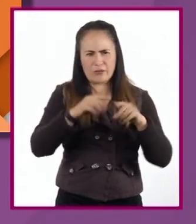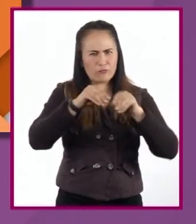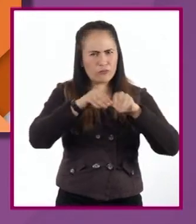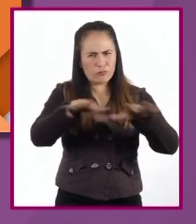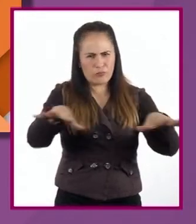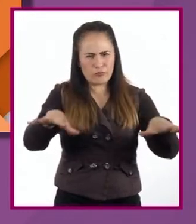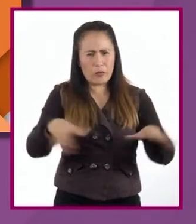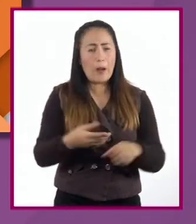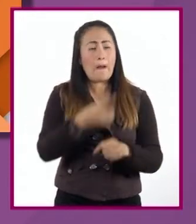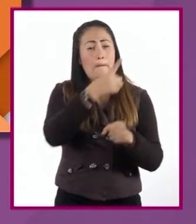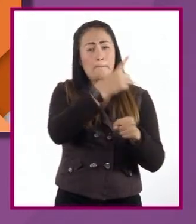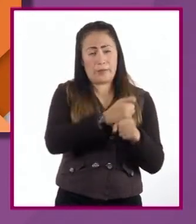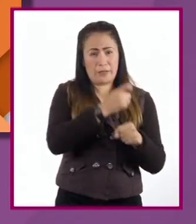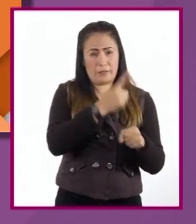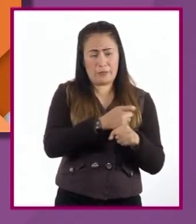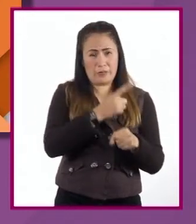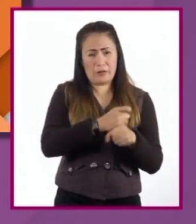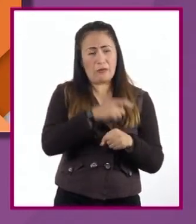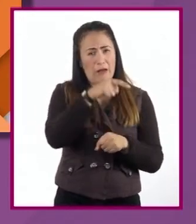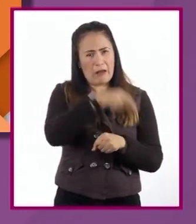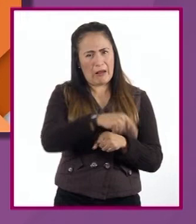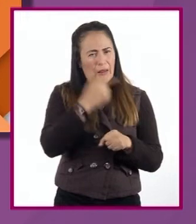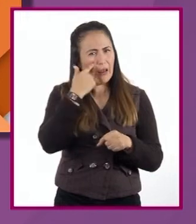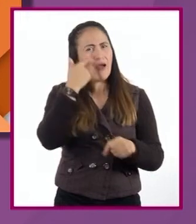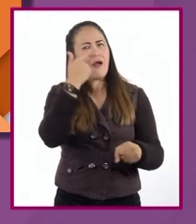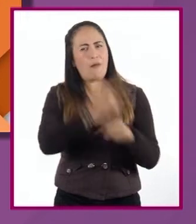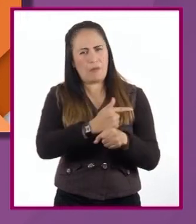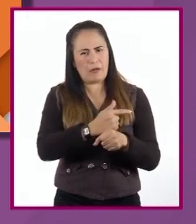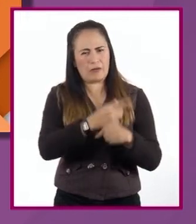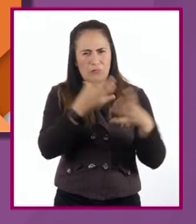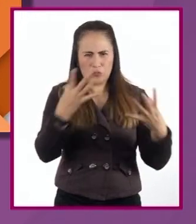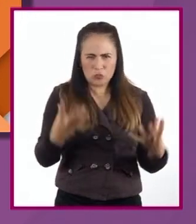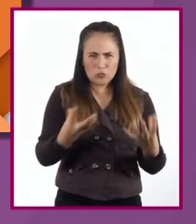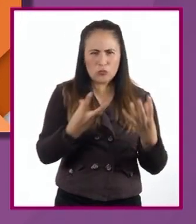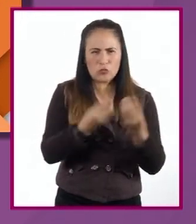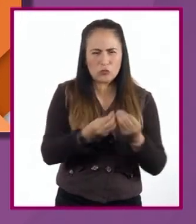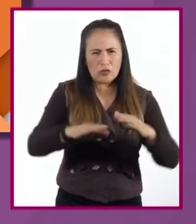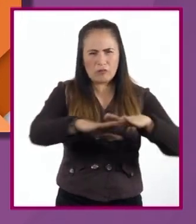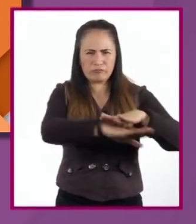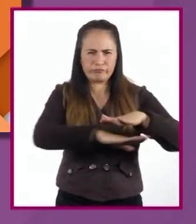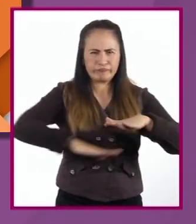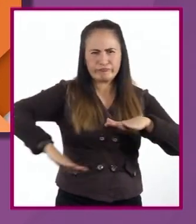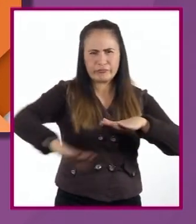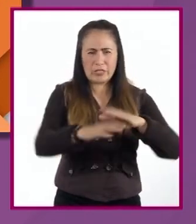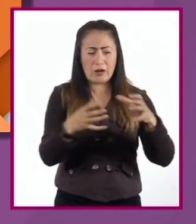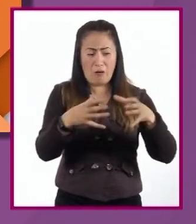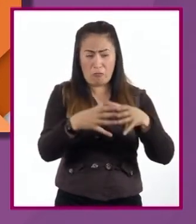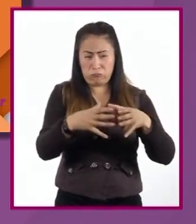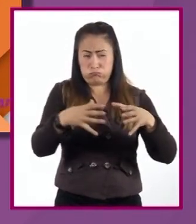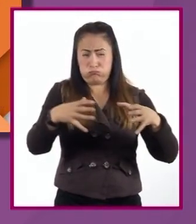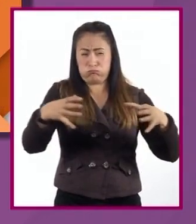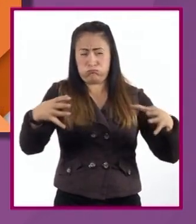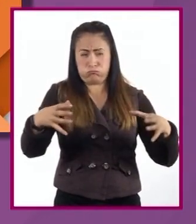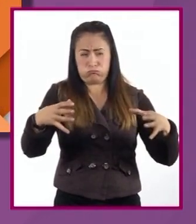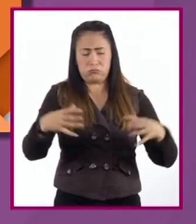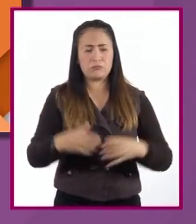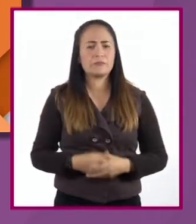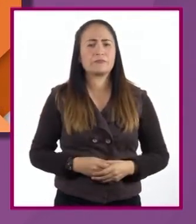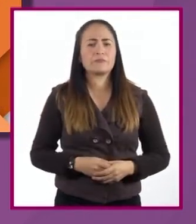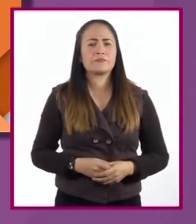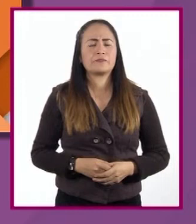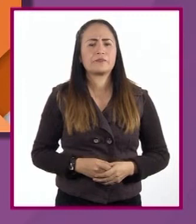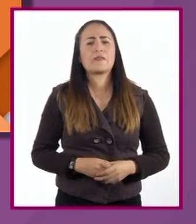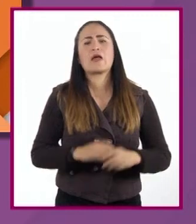en la arquitectura de piedra a gran escala, integrándose un asentamiento de extensas dimensiones. La ocupación